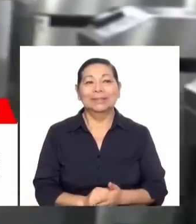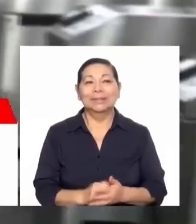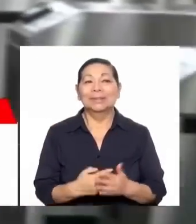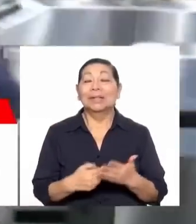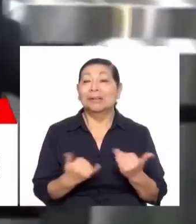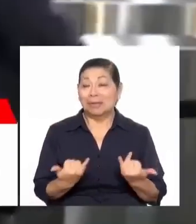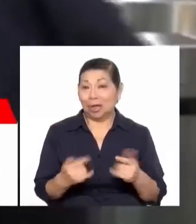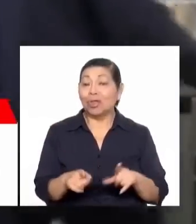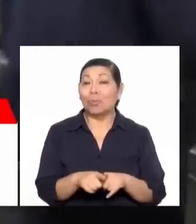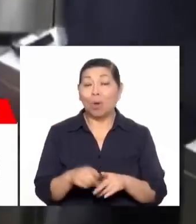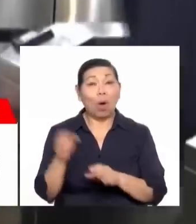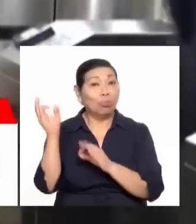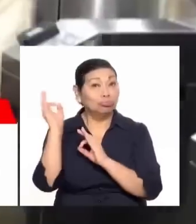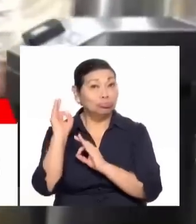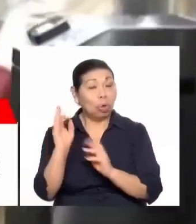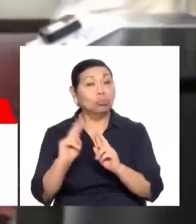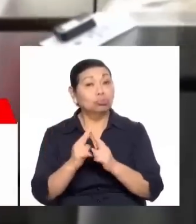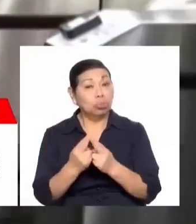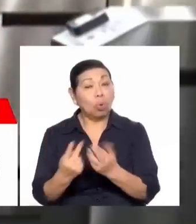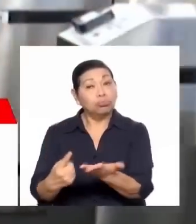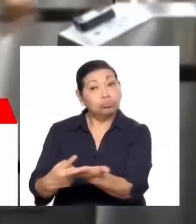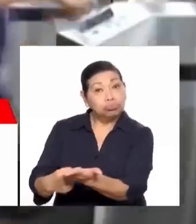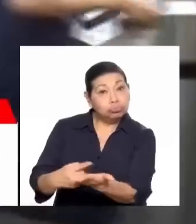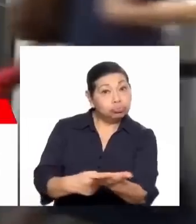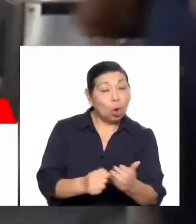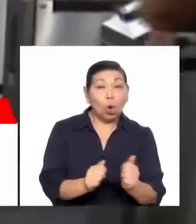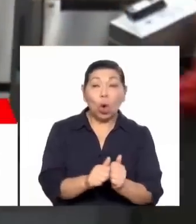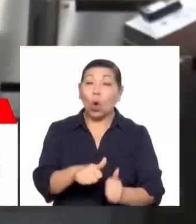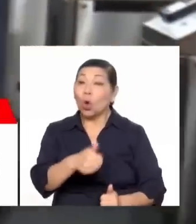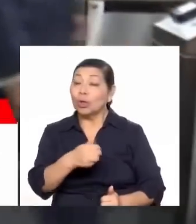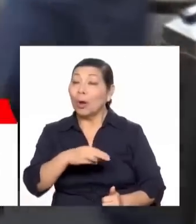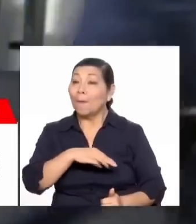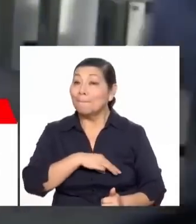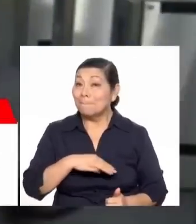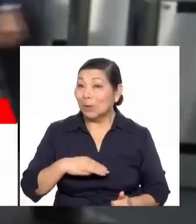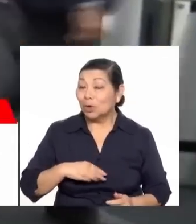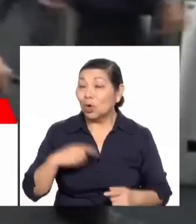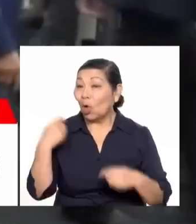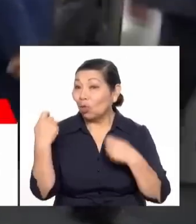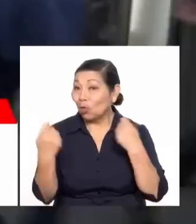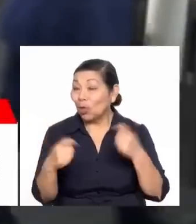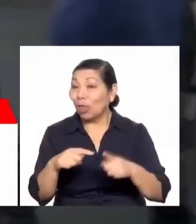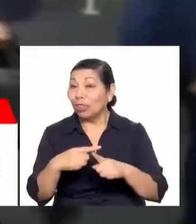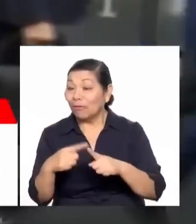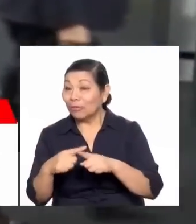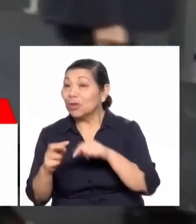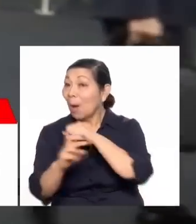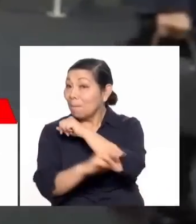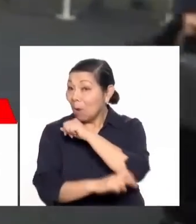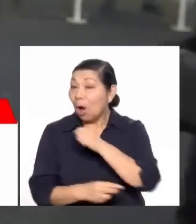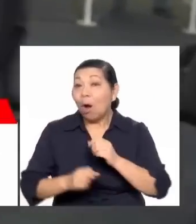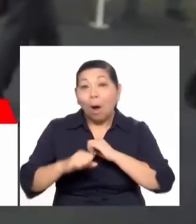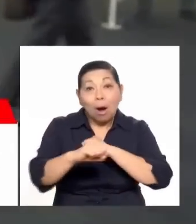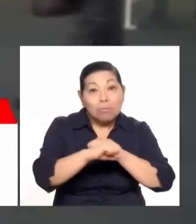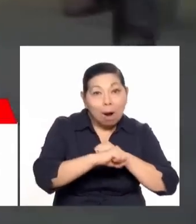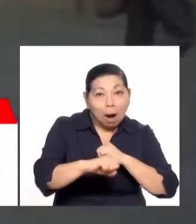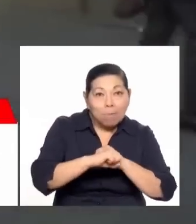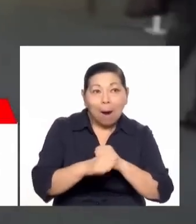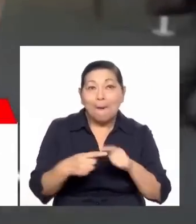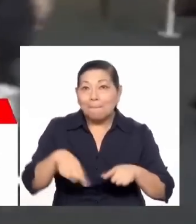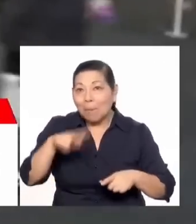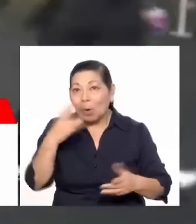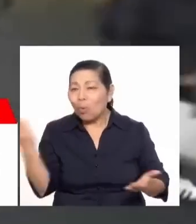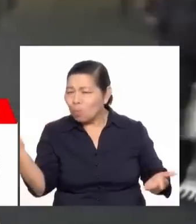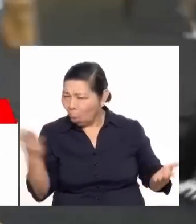porque él también va a sostener reuniones bilaterales con otros ministros de turismo para promocionar a nuestro país y de esta